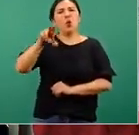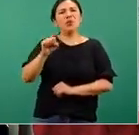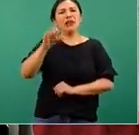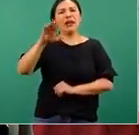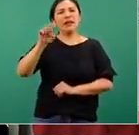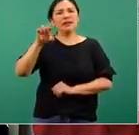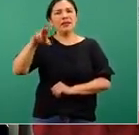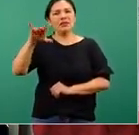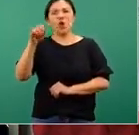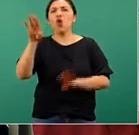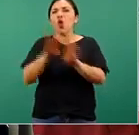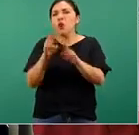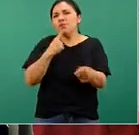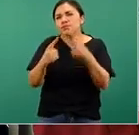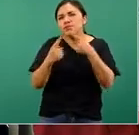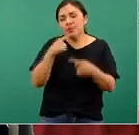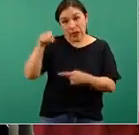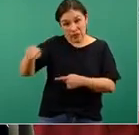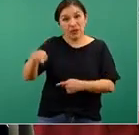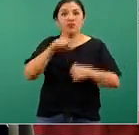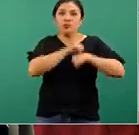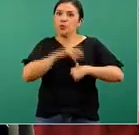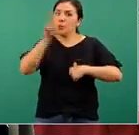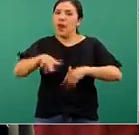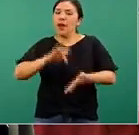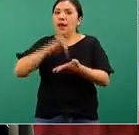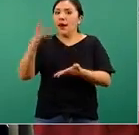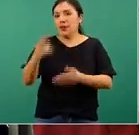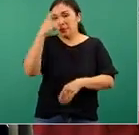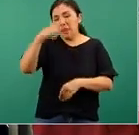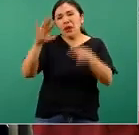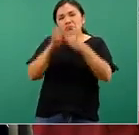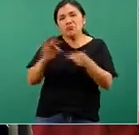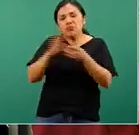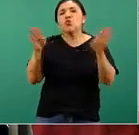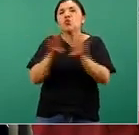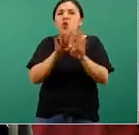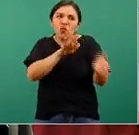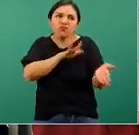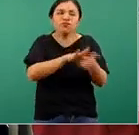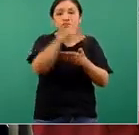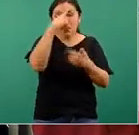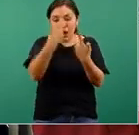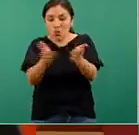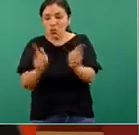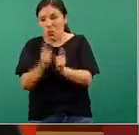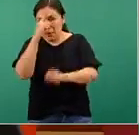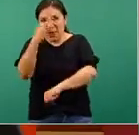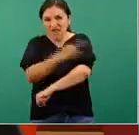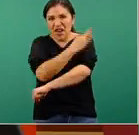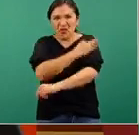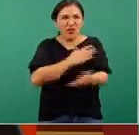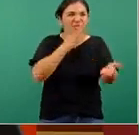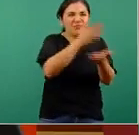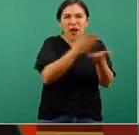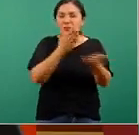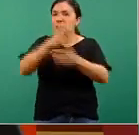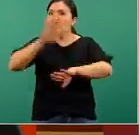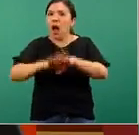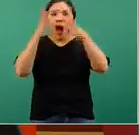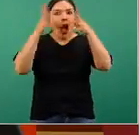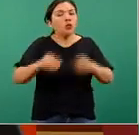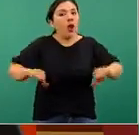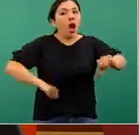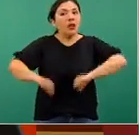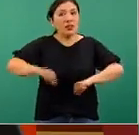nuestras Fuerzas Armadas el apoyo que dan al operativo Correcaminos con muchas actividades. Una de